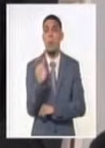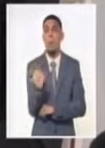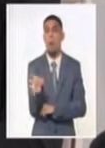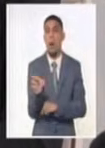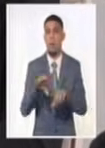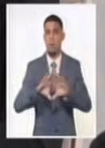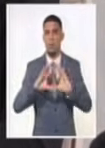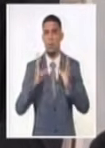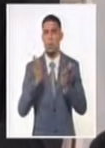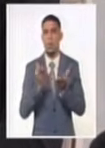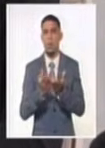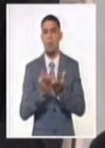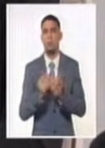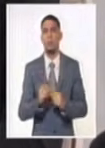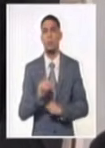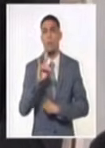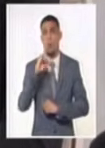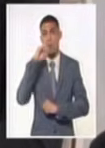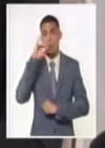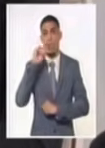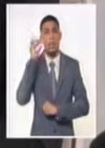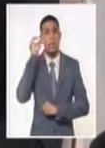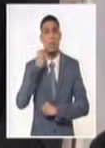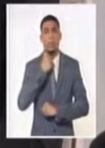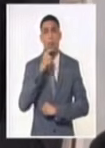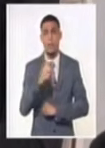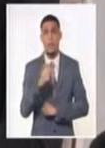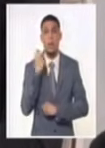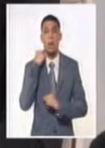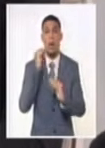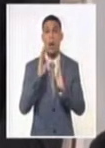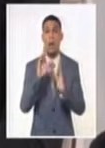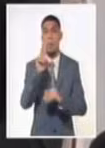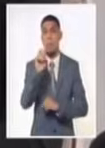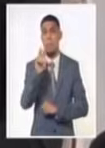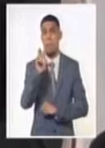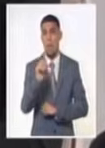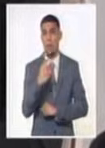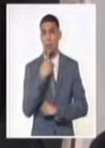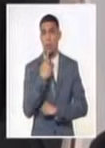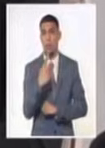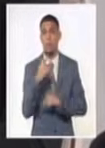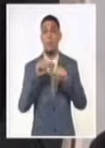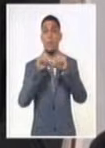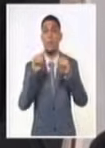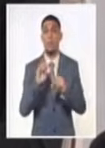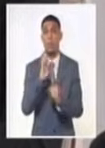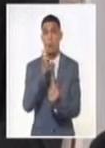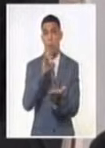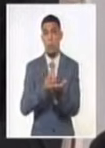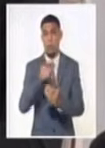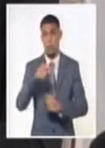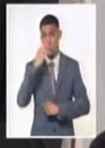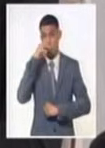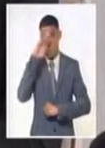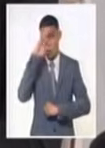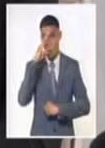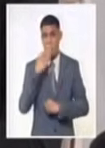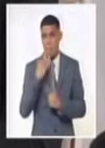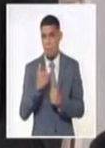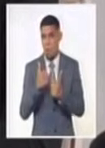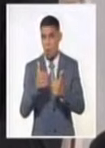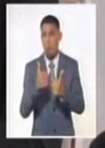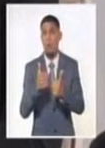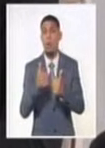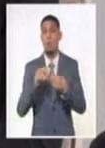última de UNICEF es del año 2020, donde se reconoce que el sistema de educación cubano es uno de los más desarrollados